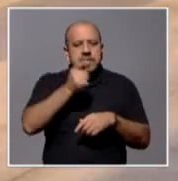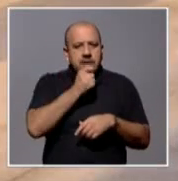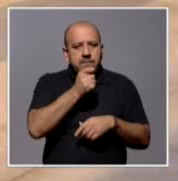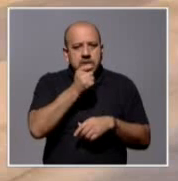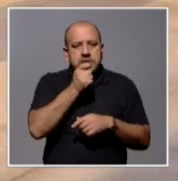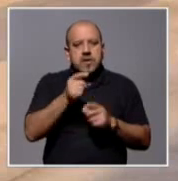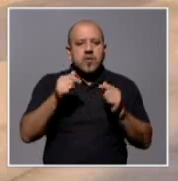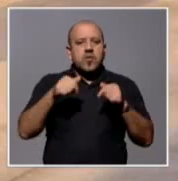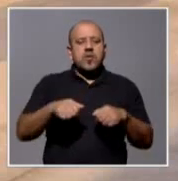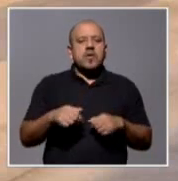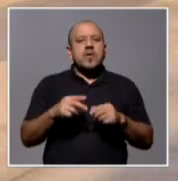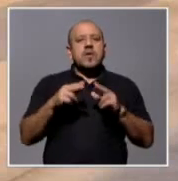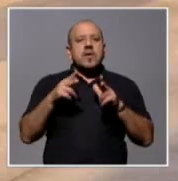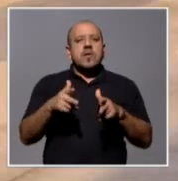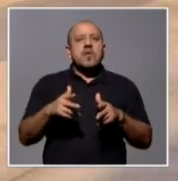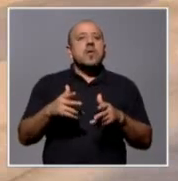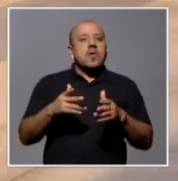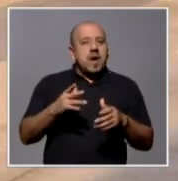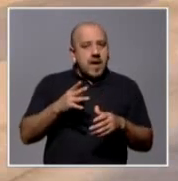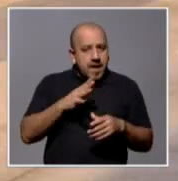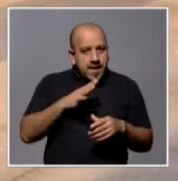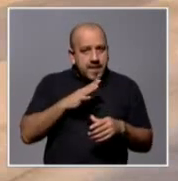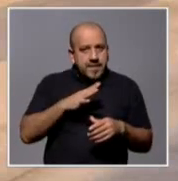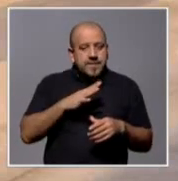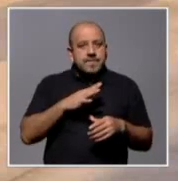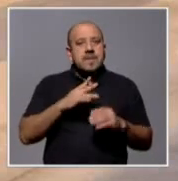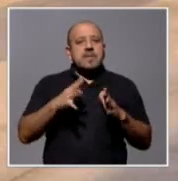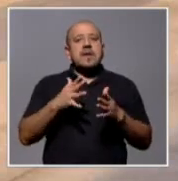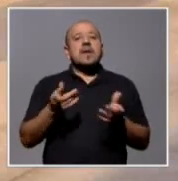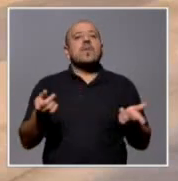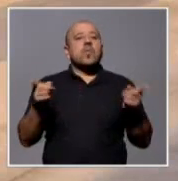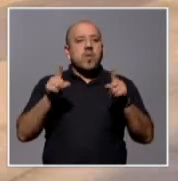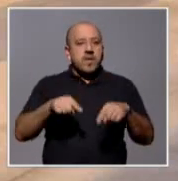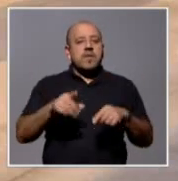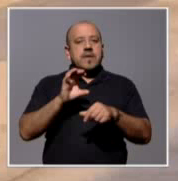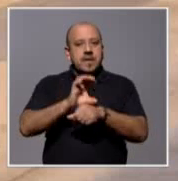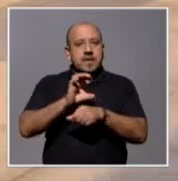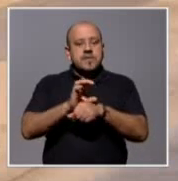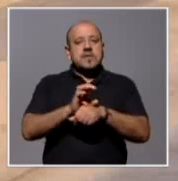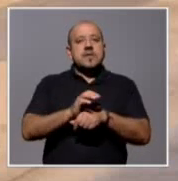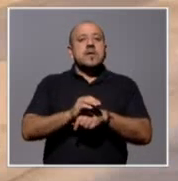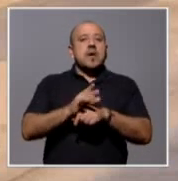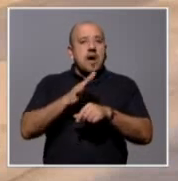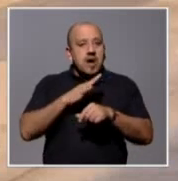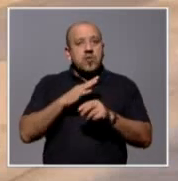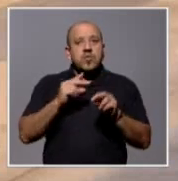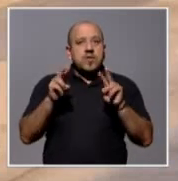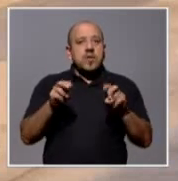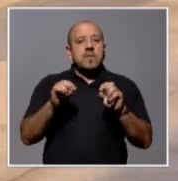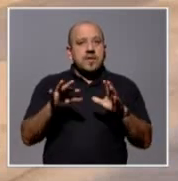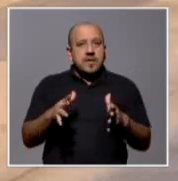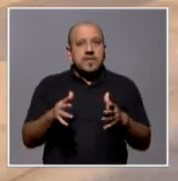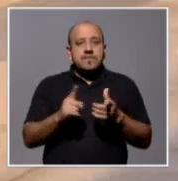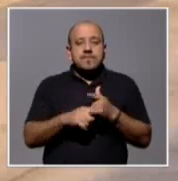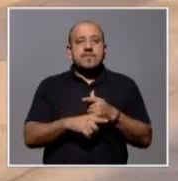temprano sobre que están dadas las condiciones para el retorno de las clases porque hay una relativa seguridad en cuanto